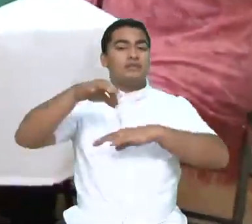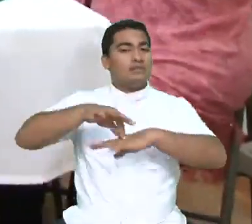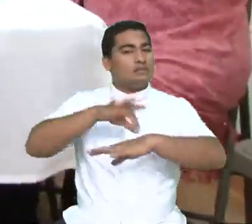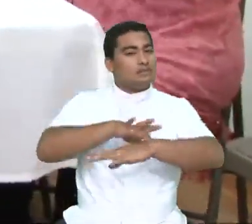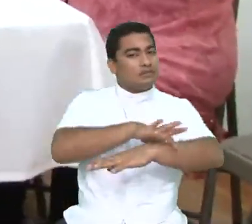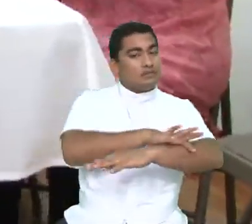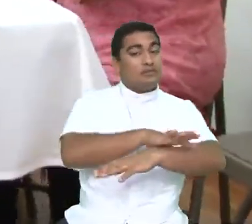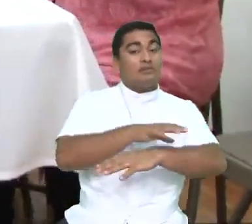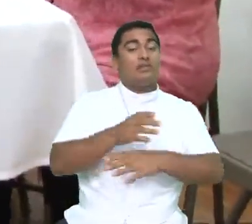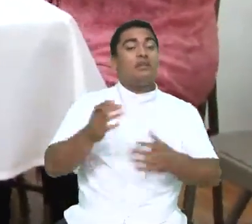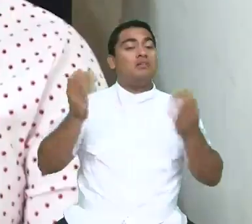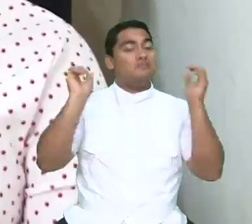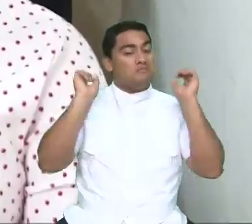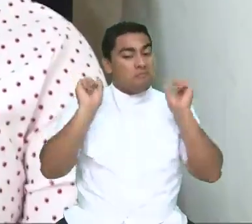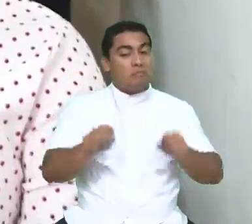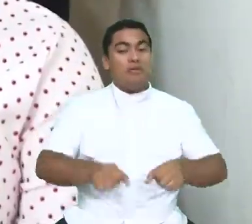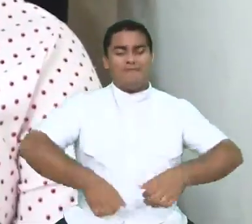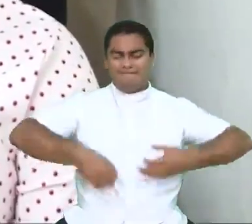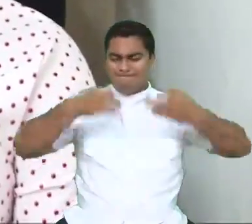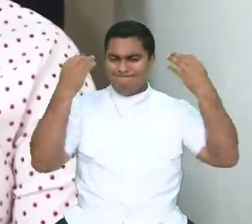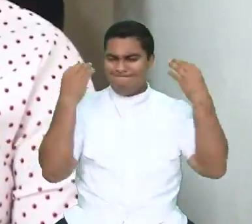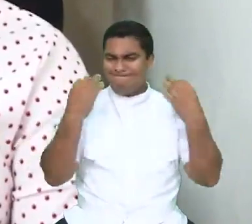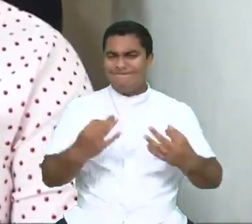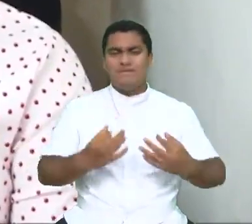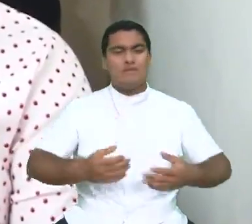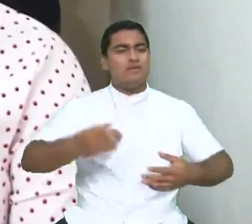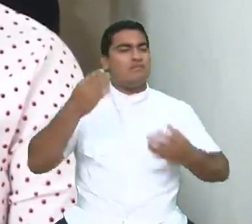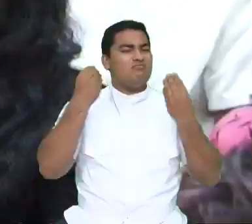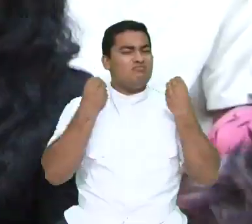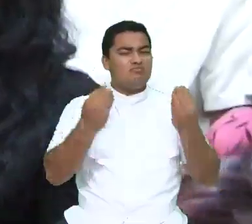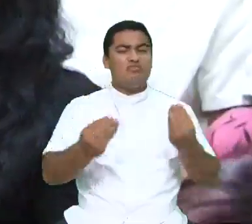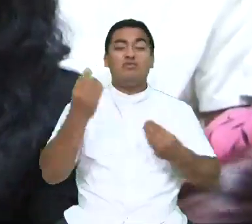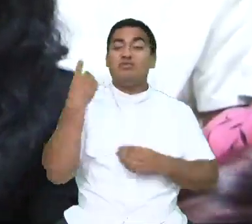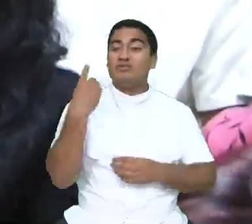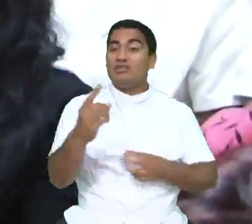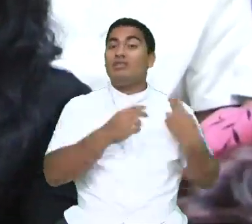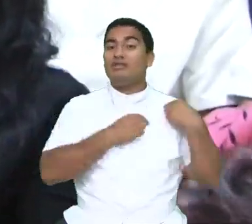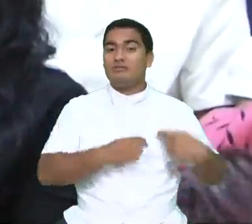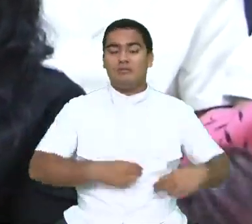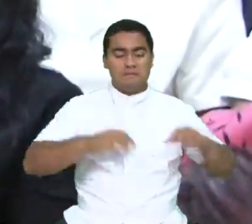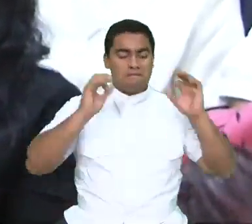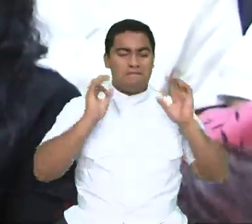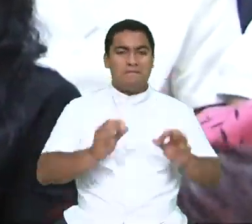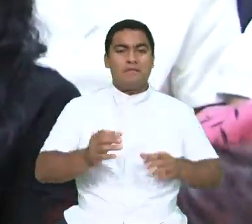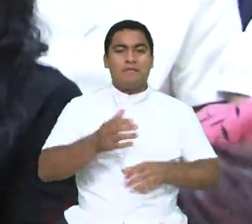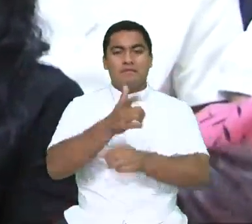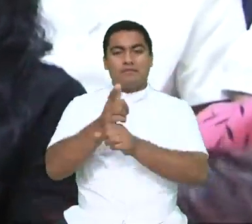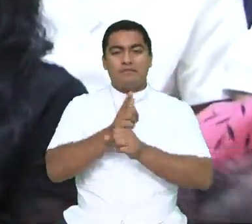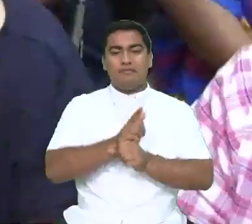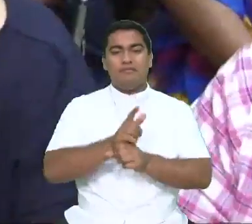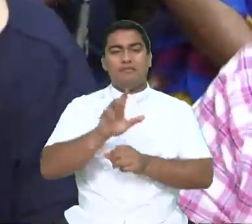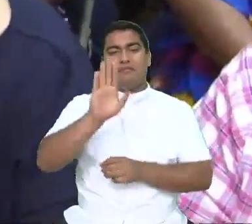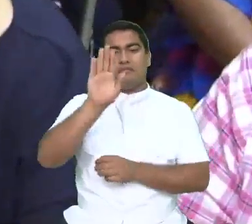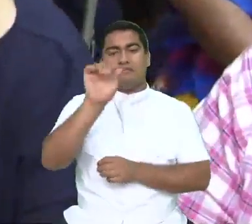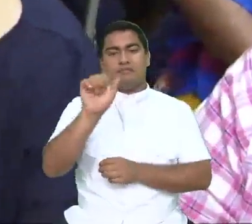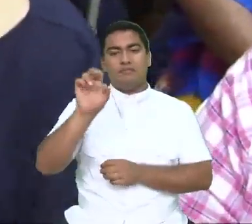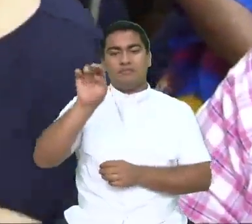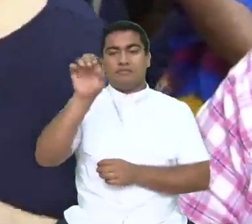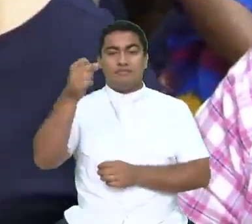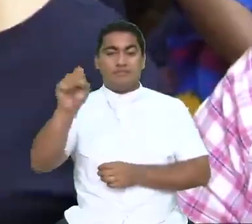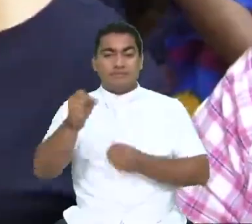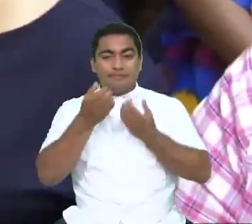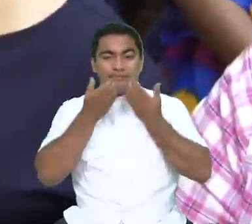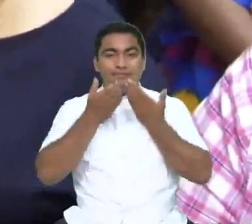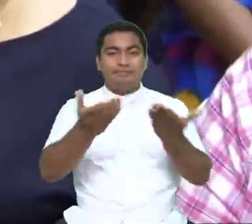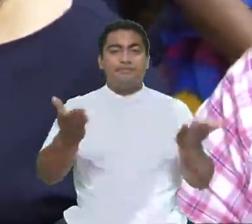Murillo, se ha logrado la restitución de muchos de los derechos humanos. Con cámara de Ronald Ruiz para el canal parlamentario, les informó